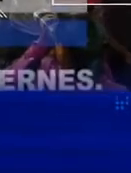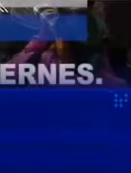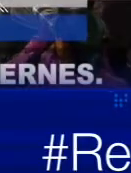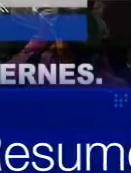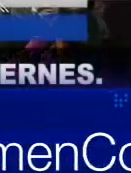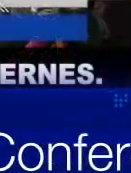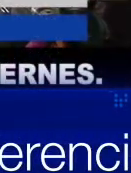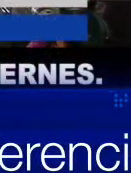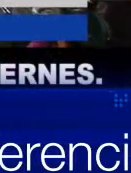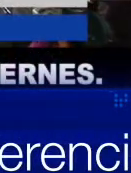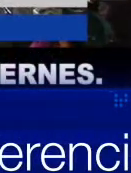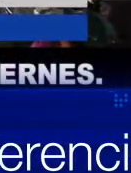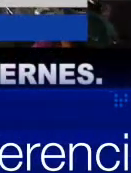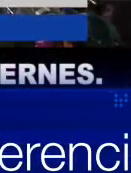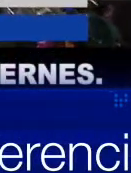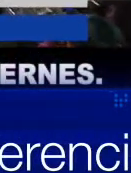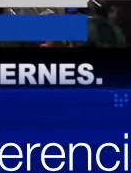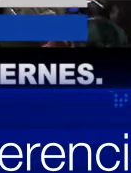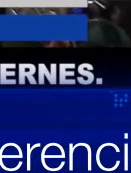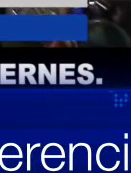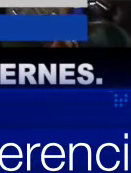Buenos días.